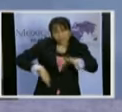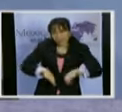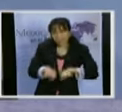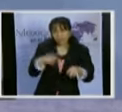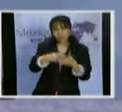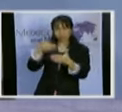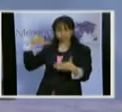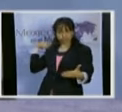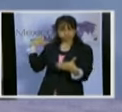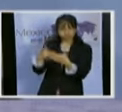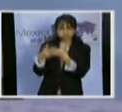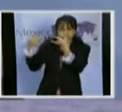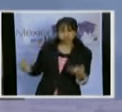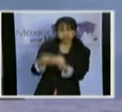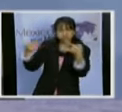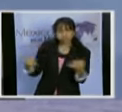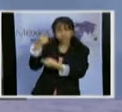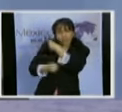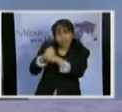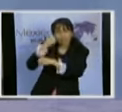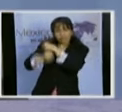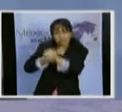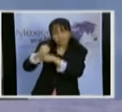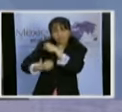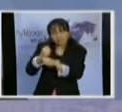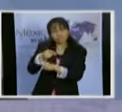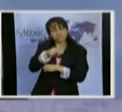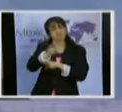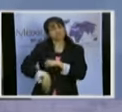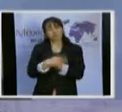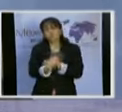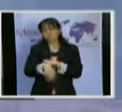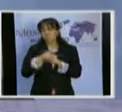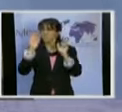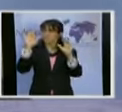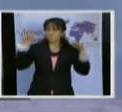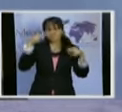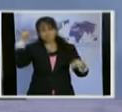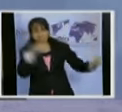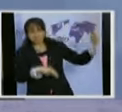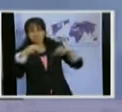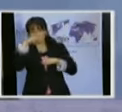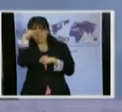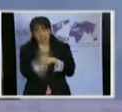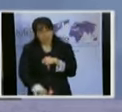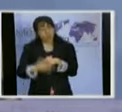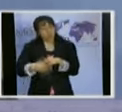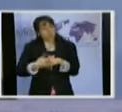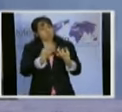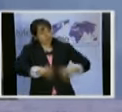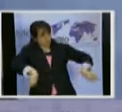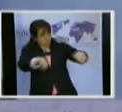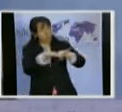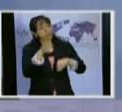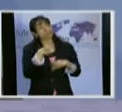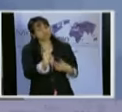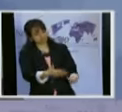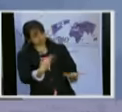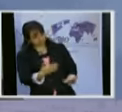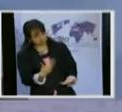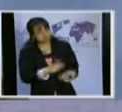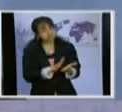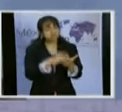de la diplomacia internacional, de la trayectoria y la reputación que tiene, sin duda muy merecida. Pero nos preocupa desde la sociedad